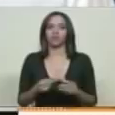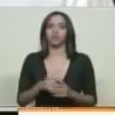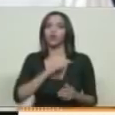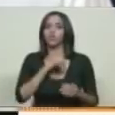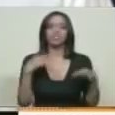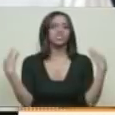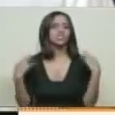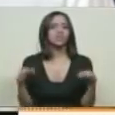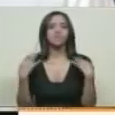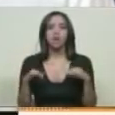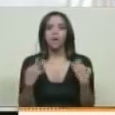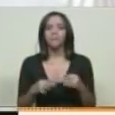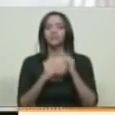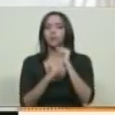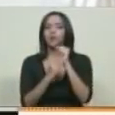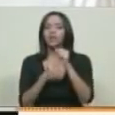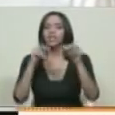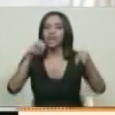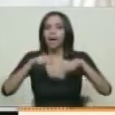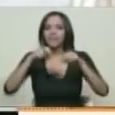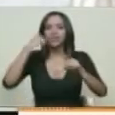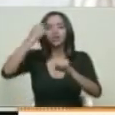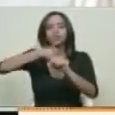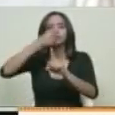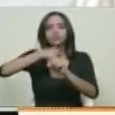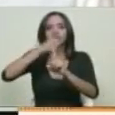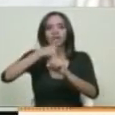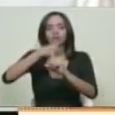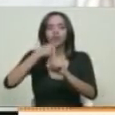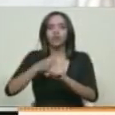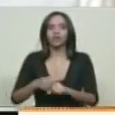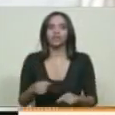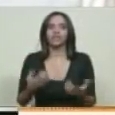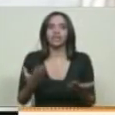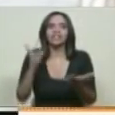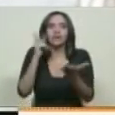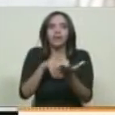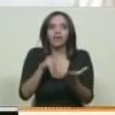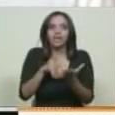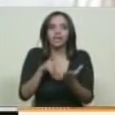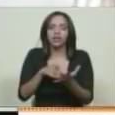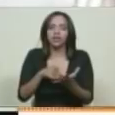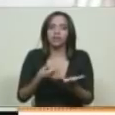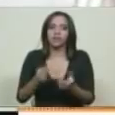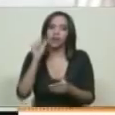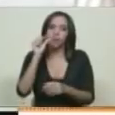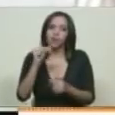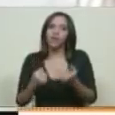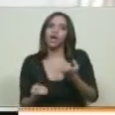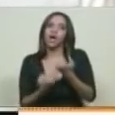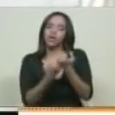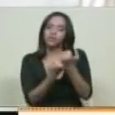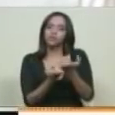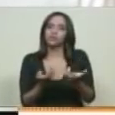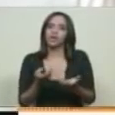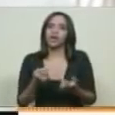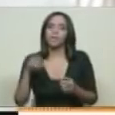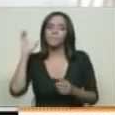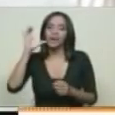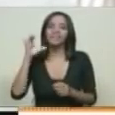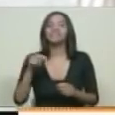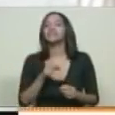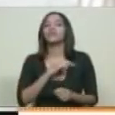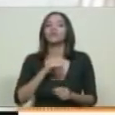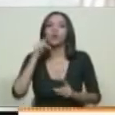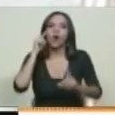simplemente somos dirigentes campesinos, luchadores campesinos y estamos aquí para aportar un granito de arena a nuestro país y nuestro único objetivo